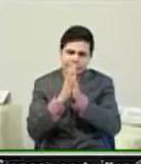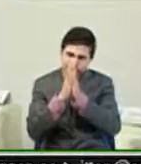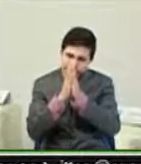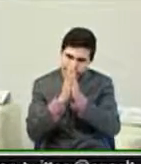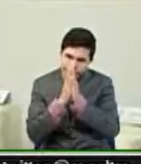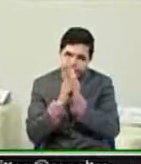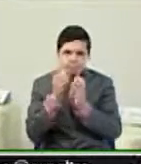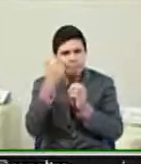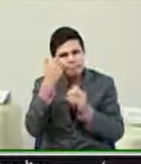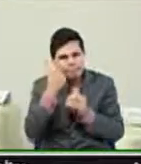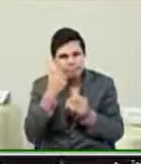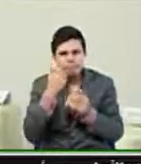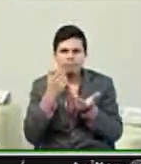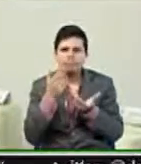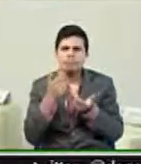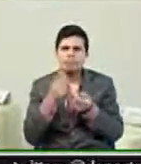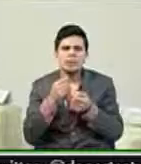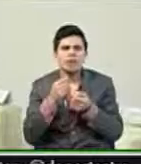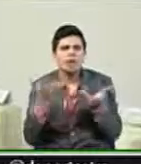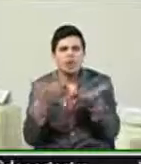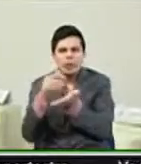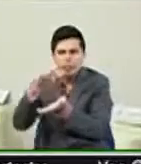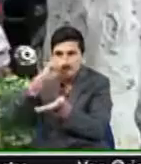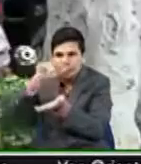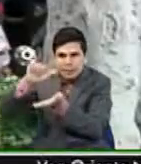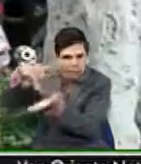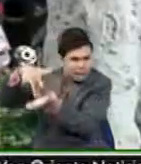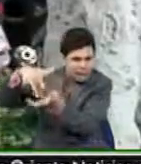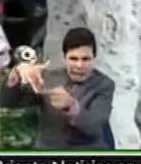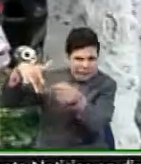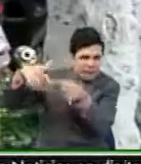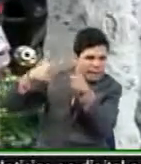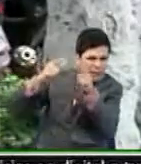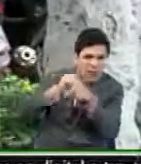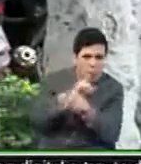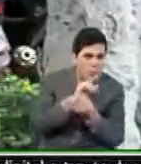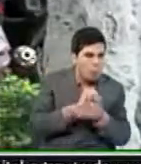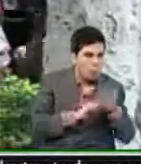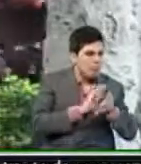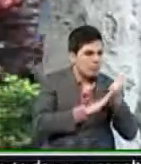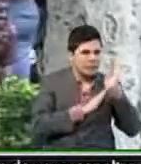hagan una llamada anónima y digan que está en tal sitio y la devuelvan, ¿no?